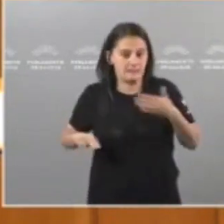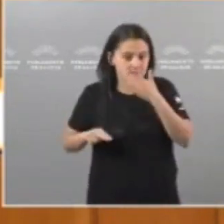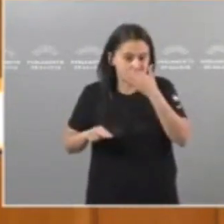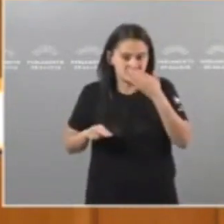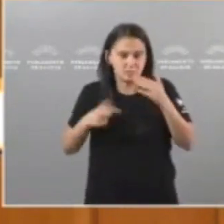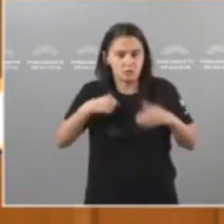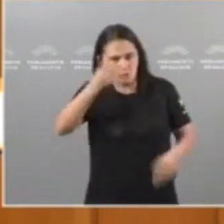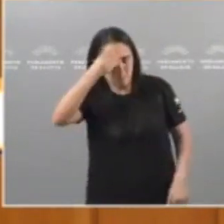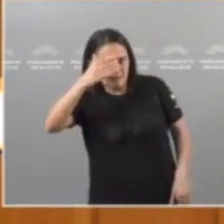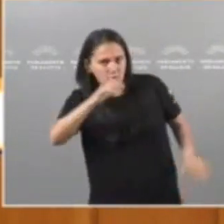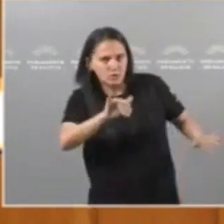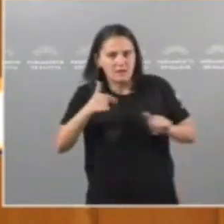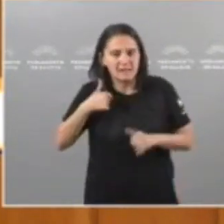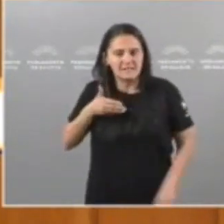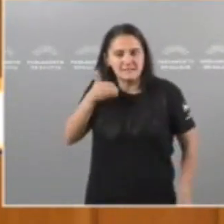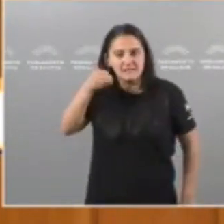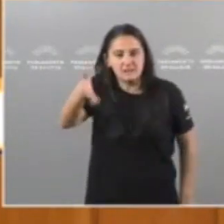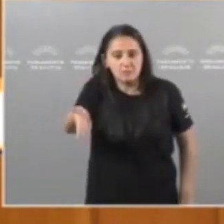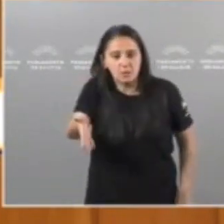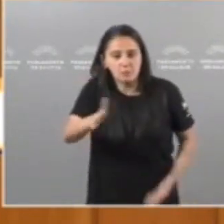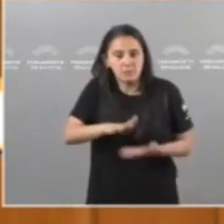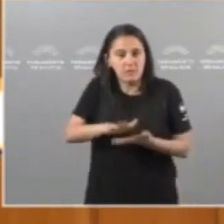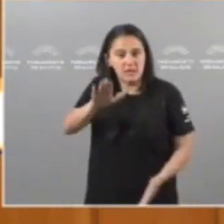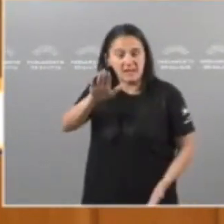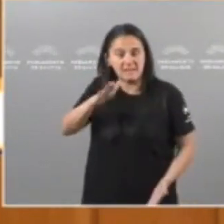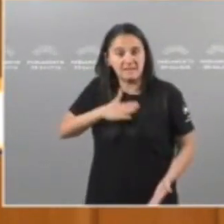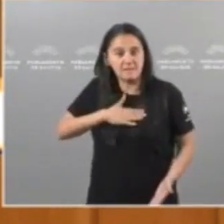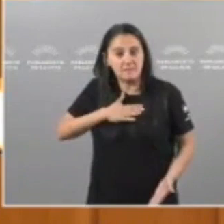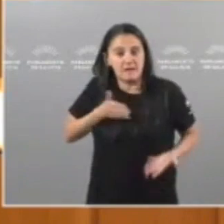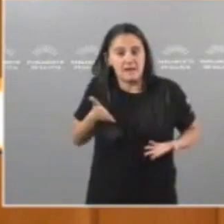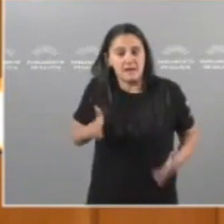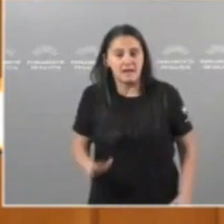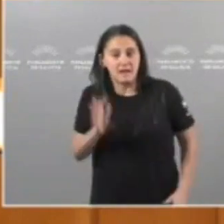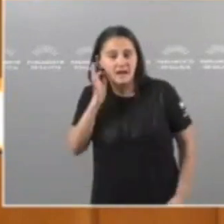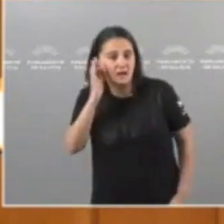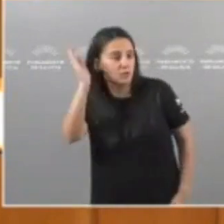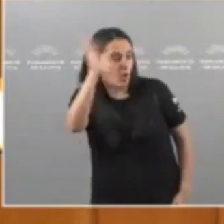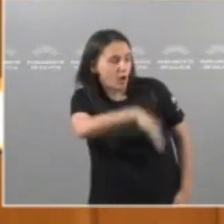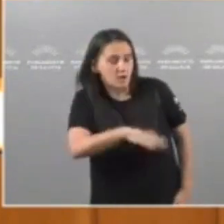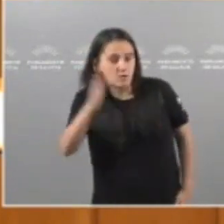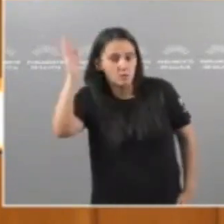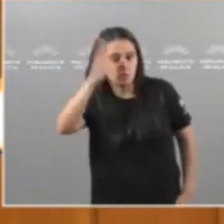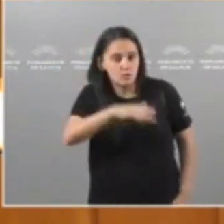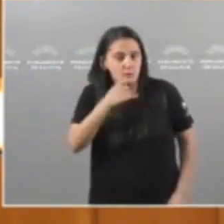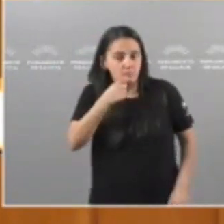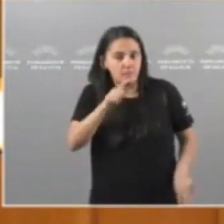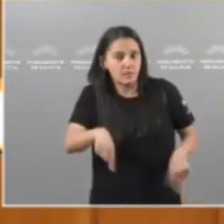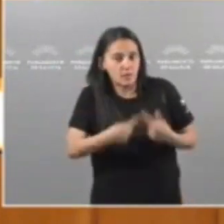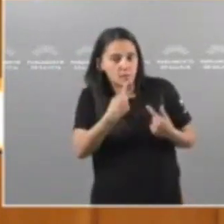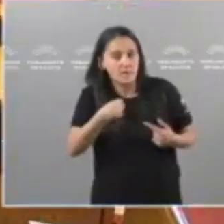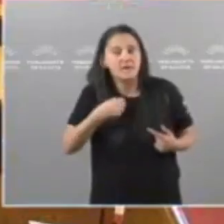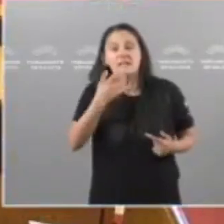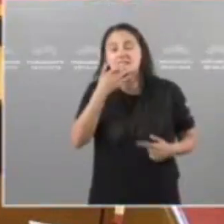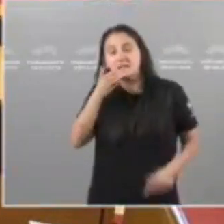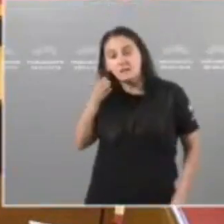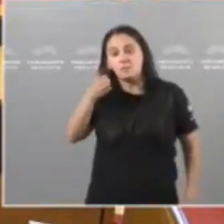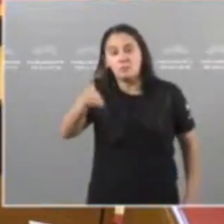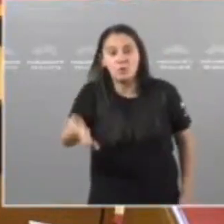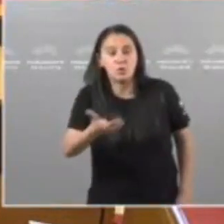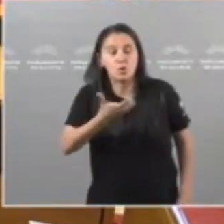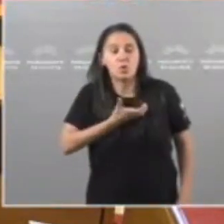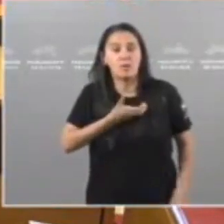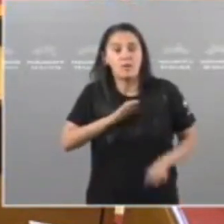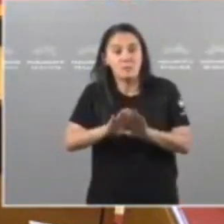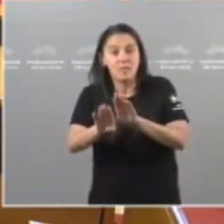isto non mo invento. Cando vou a pediatra da miña filla e non teño pediatra, non a teño. Digan vostedes o que digan. Cando vou ao concello